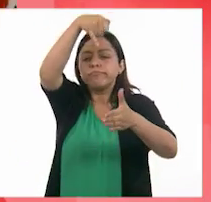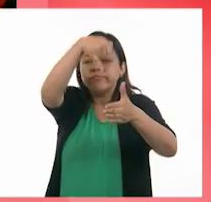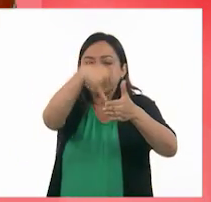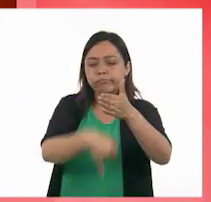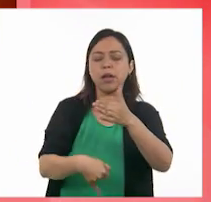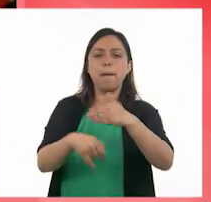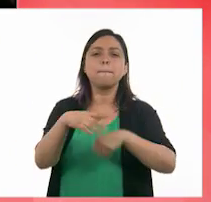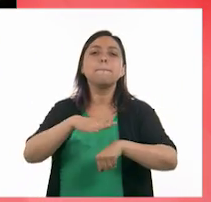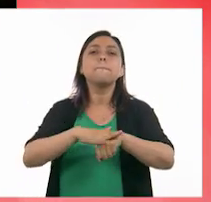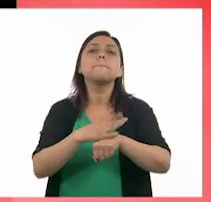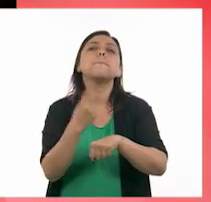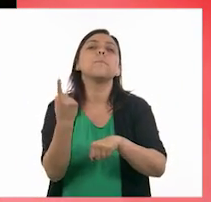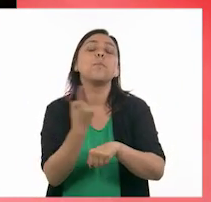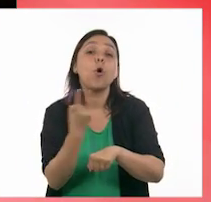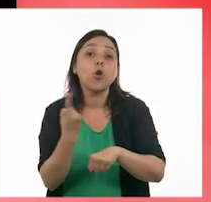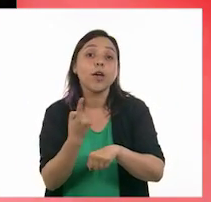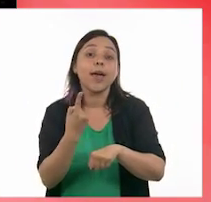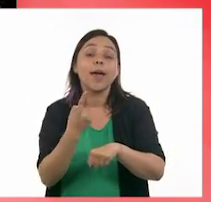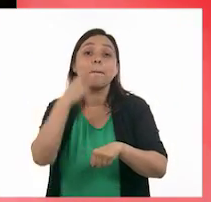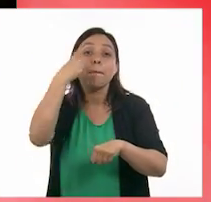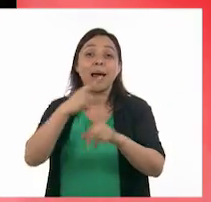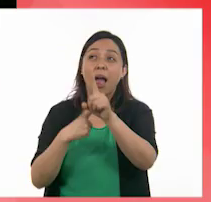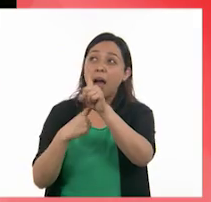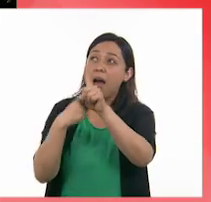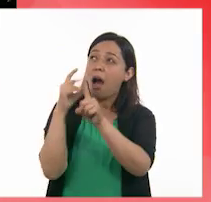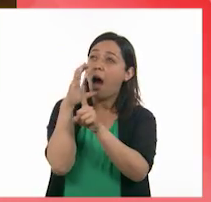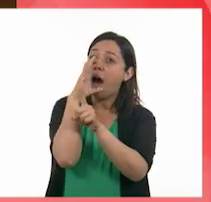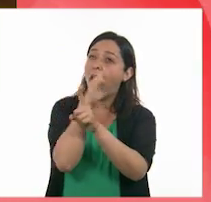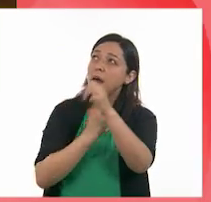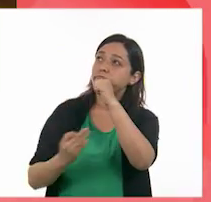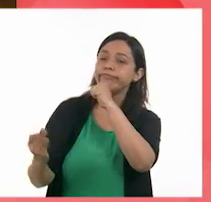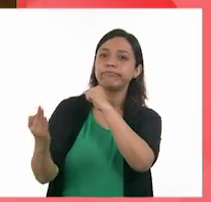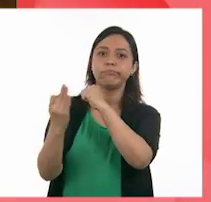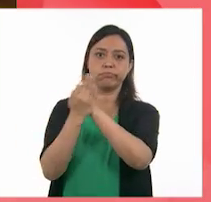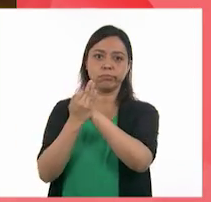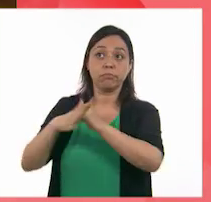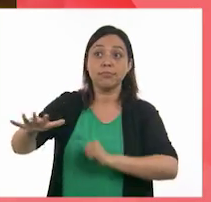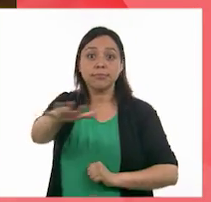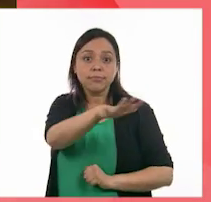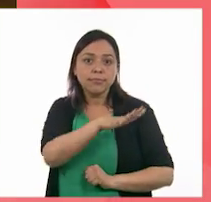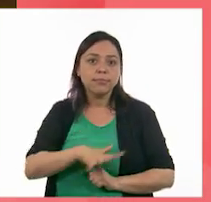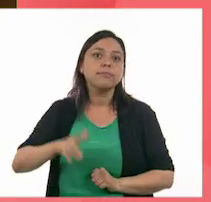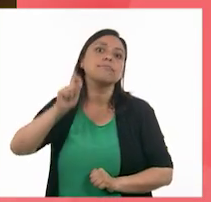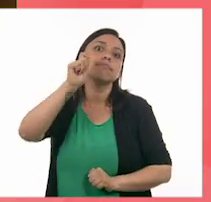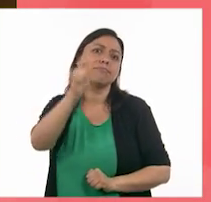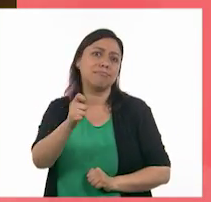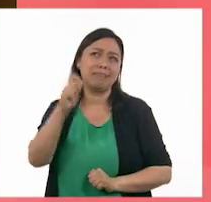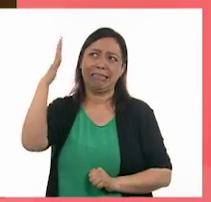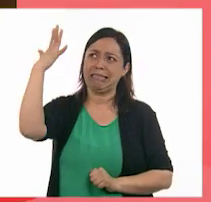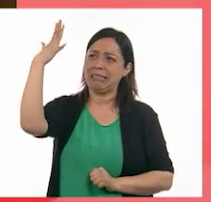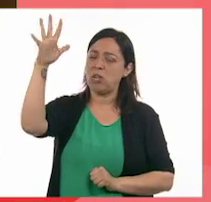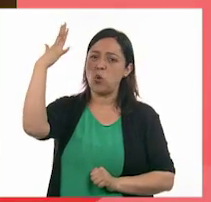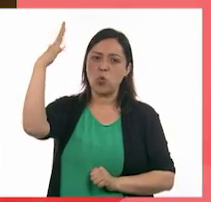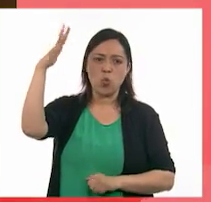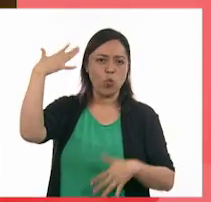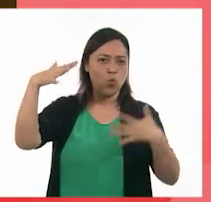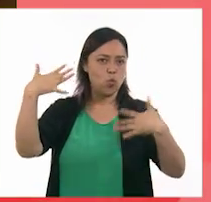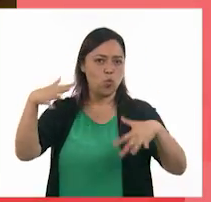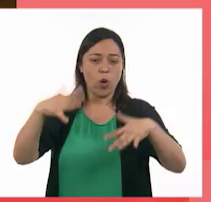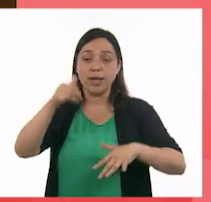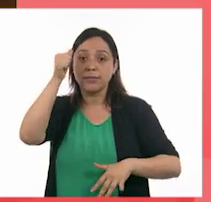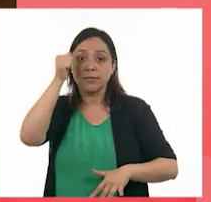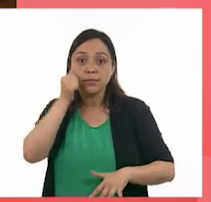construidos principalmente para protegerse de las altas temperaturas, ¿no? Mexicali es la ciudad que capturó al sol y es una ciudad pues de